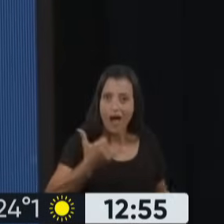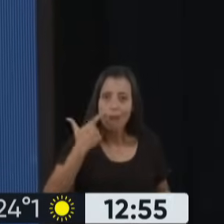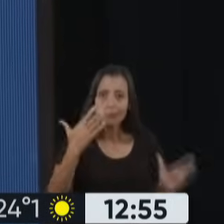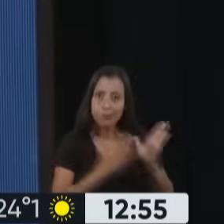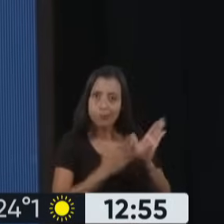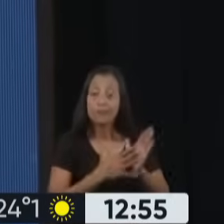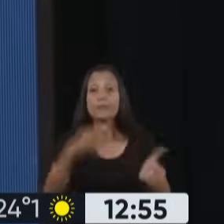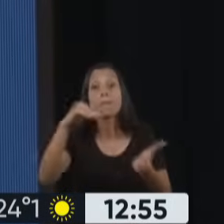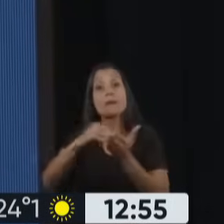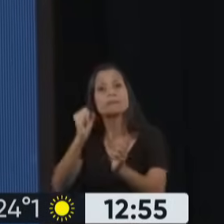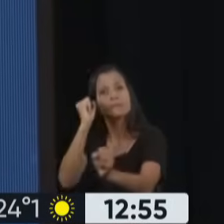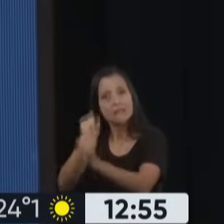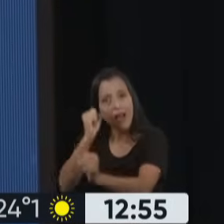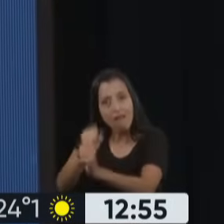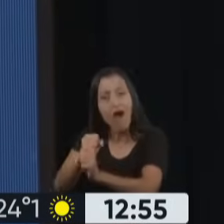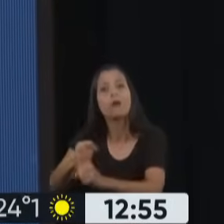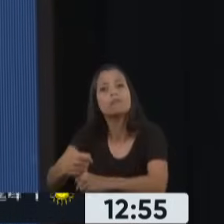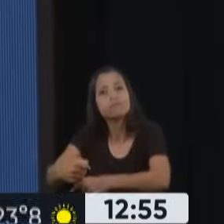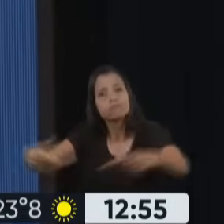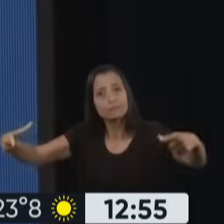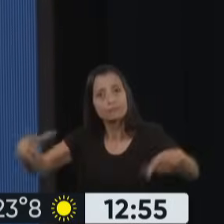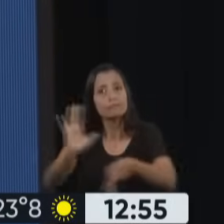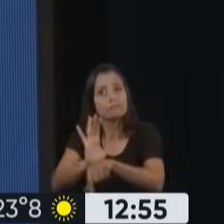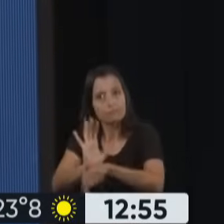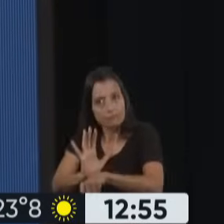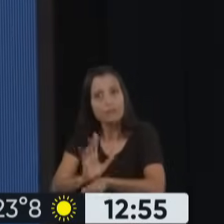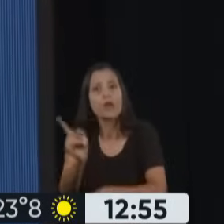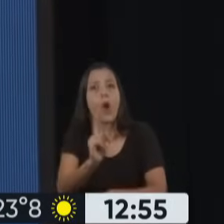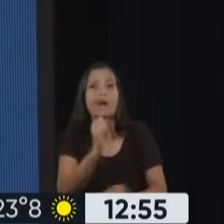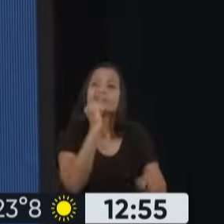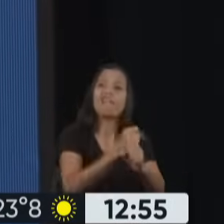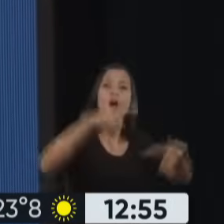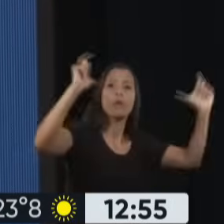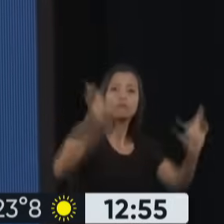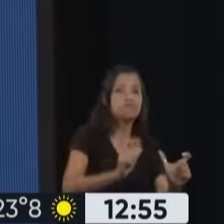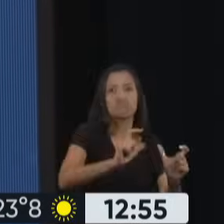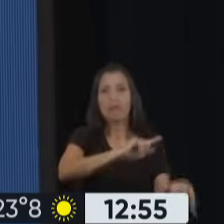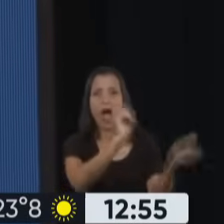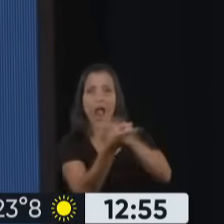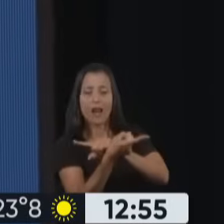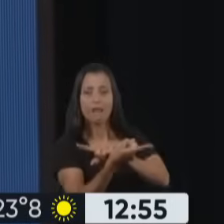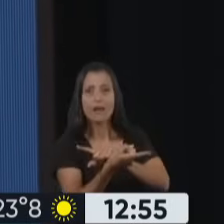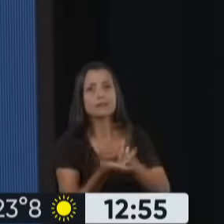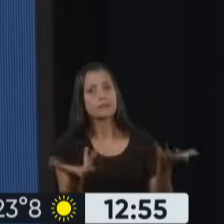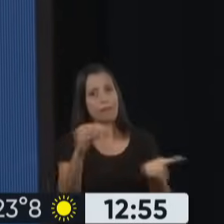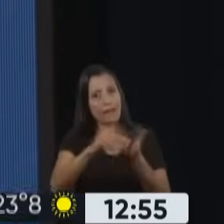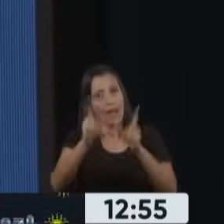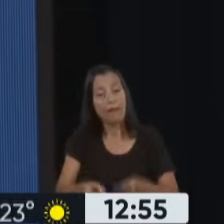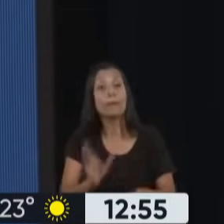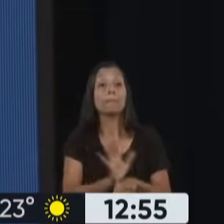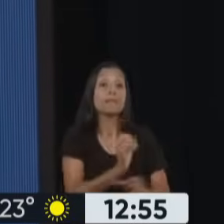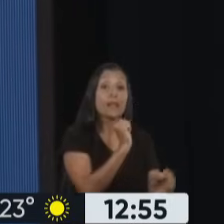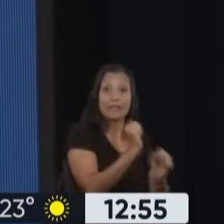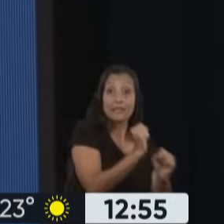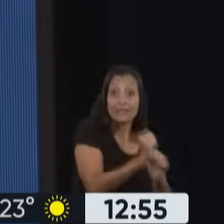la tasa de desempleo no aumentó, y entre el trabajo